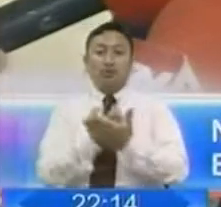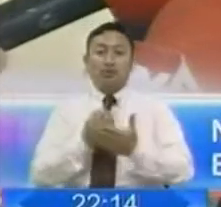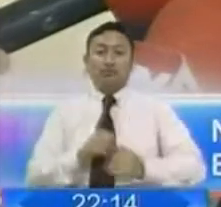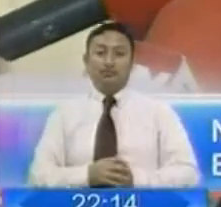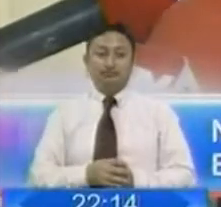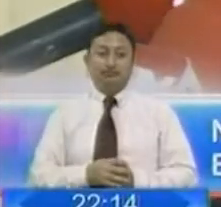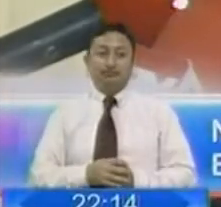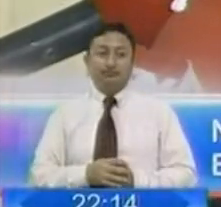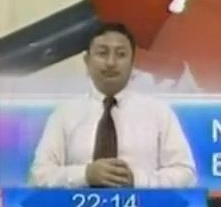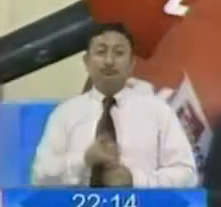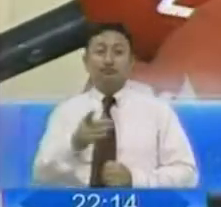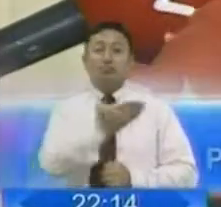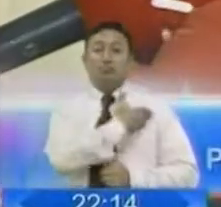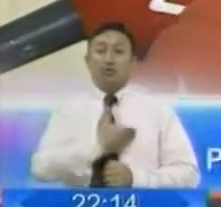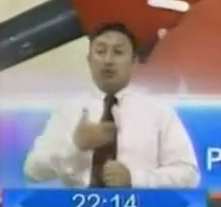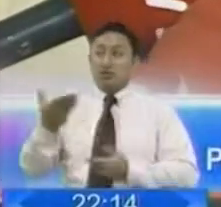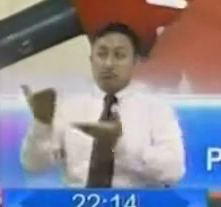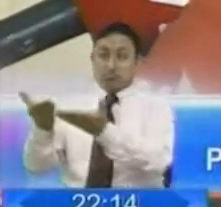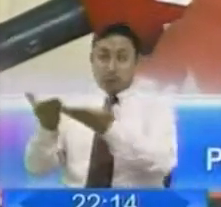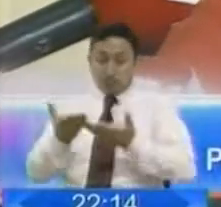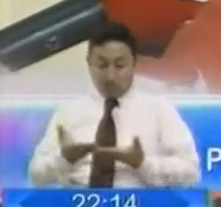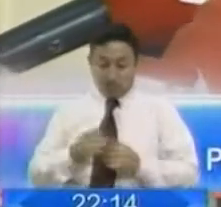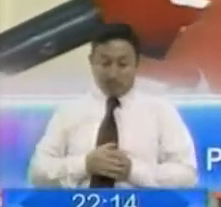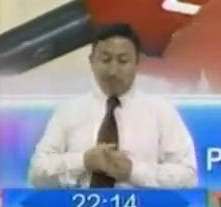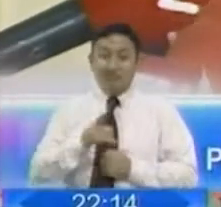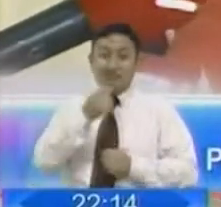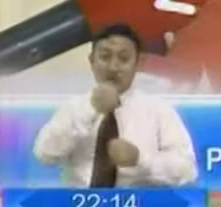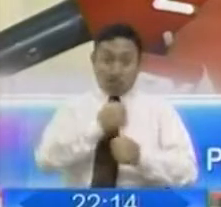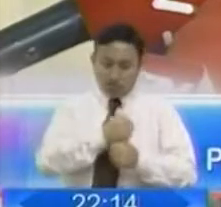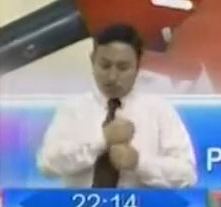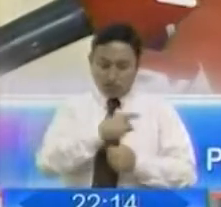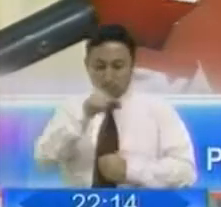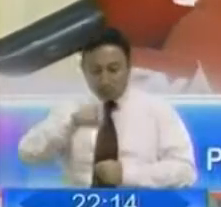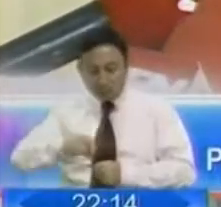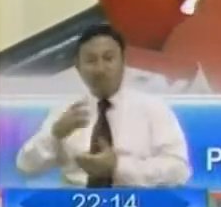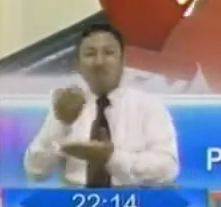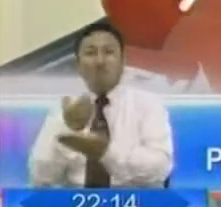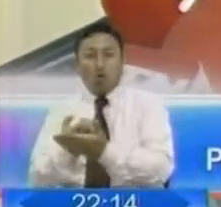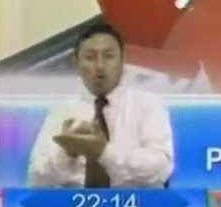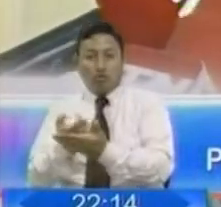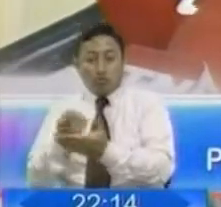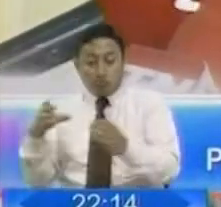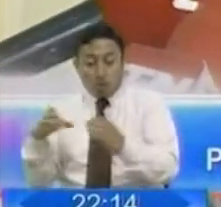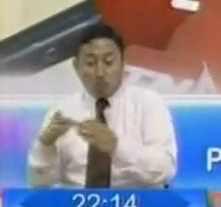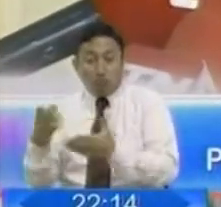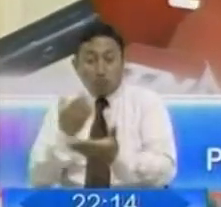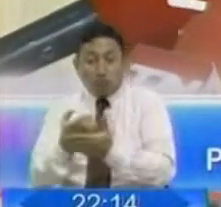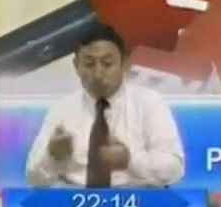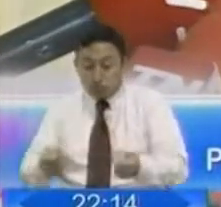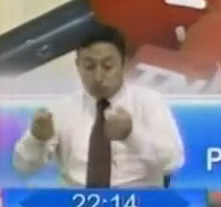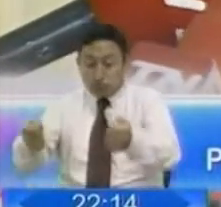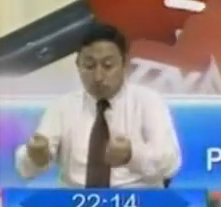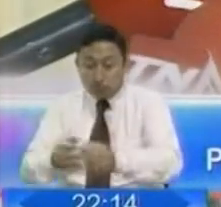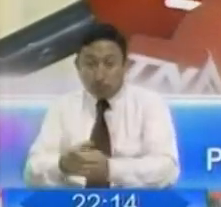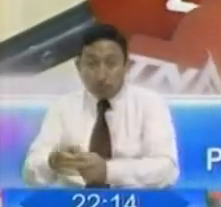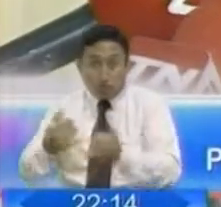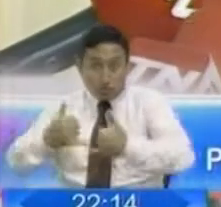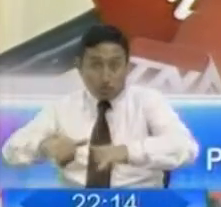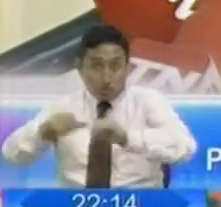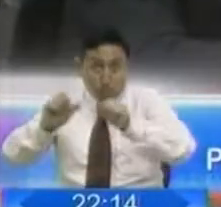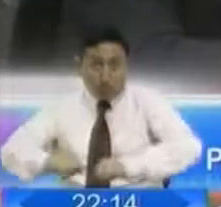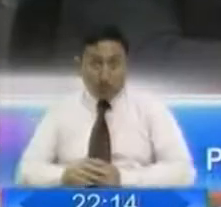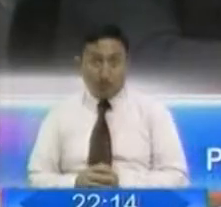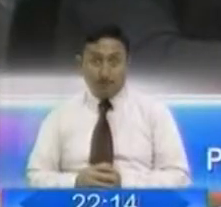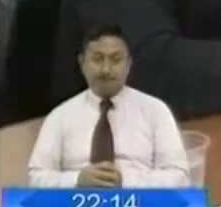que va a enviar el presidente va a tener varios aspectos, no solamente el tema laboral, sino también el tema económico. Existe la Comisión de Régimen Económico, la cual obviamente también puede discutir el